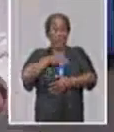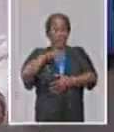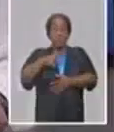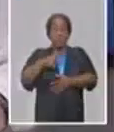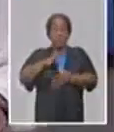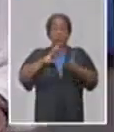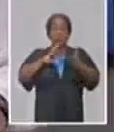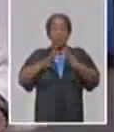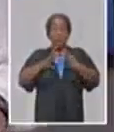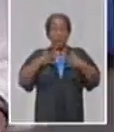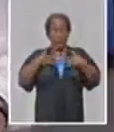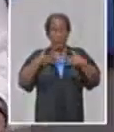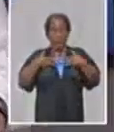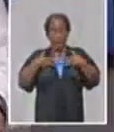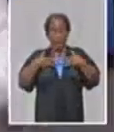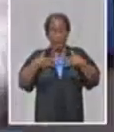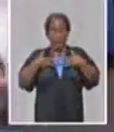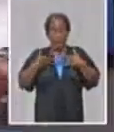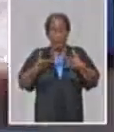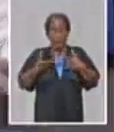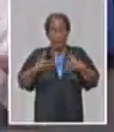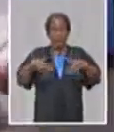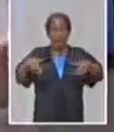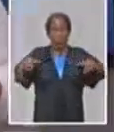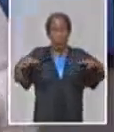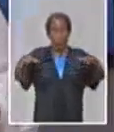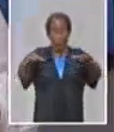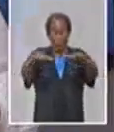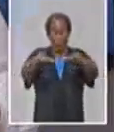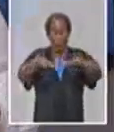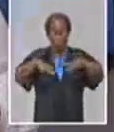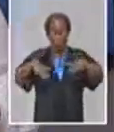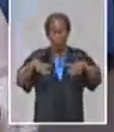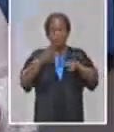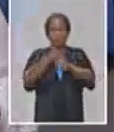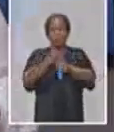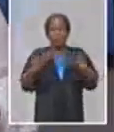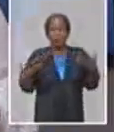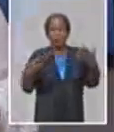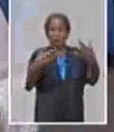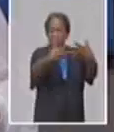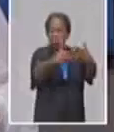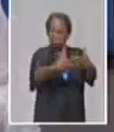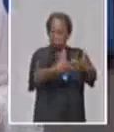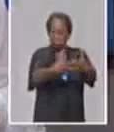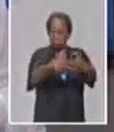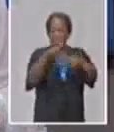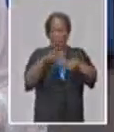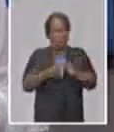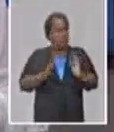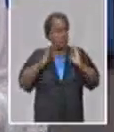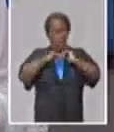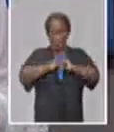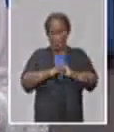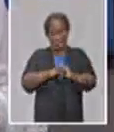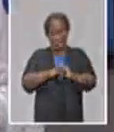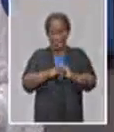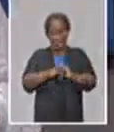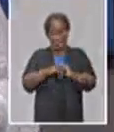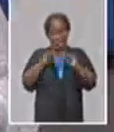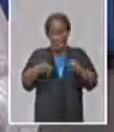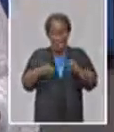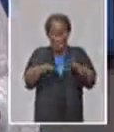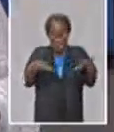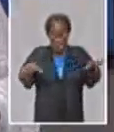modelo y nuestra nuestra concepción es que todos los actores deben trabajar en similares condiciones hoy no es así randy hoy nos asignó